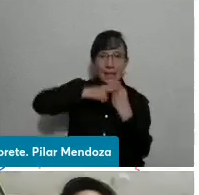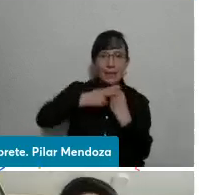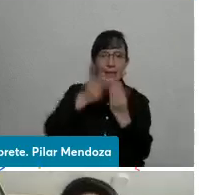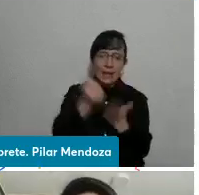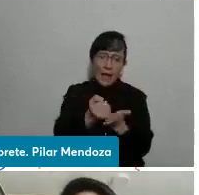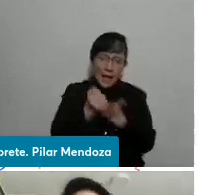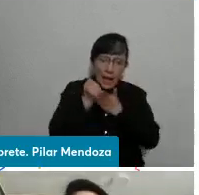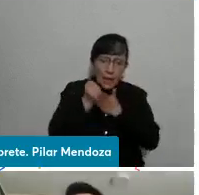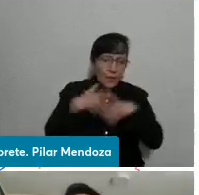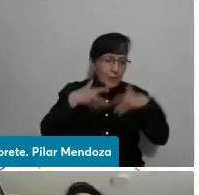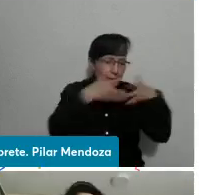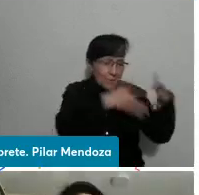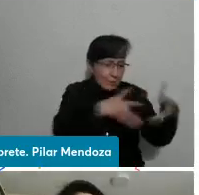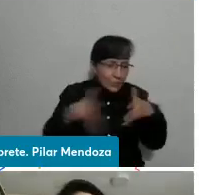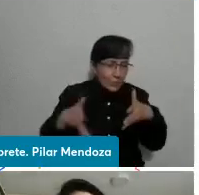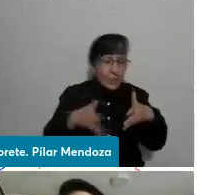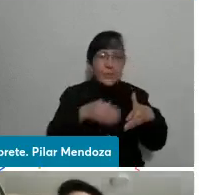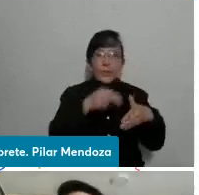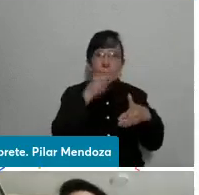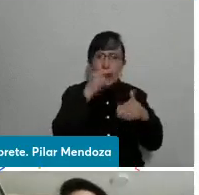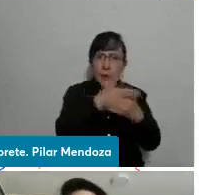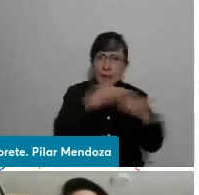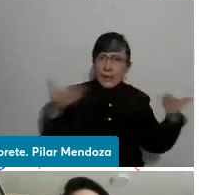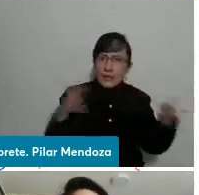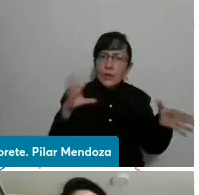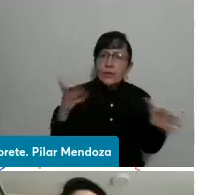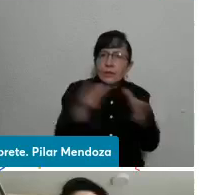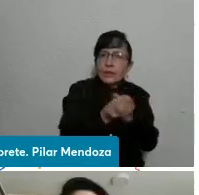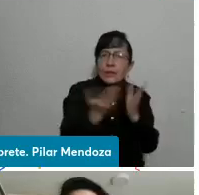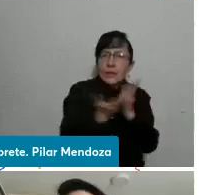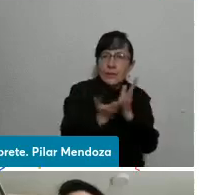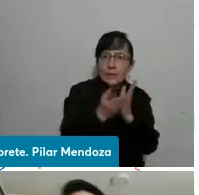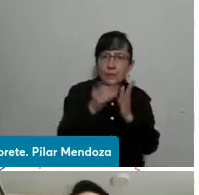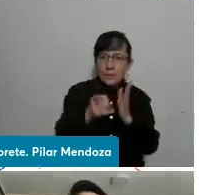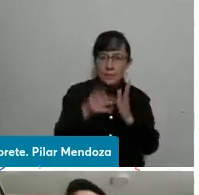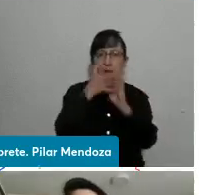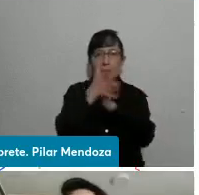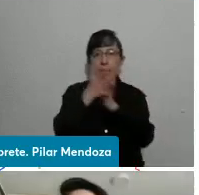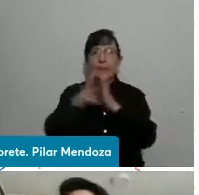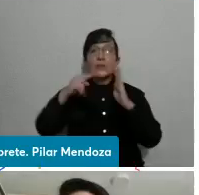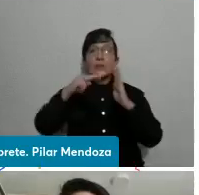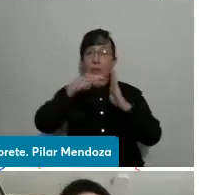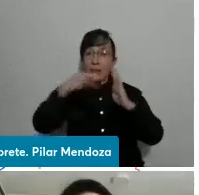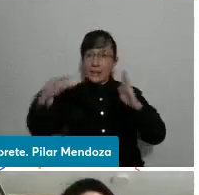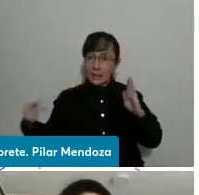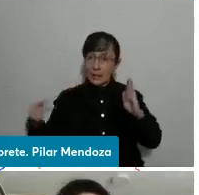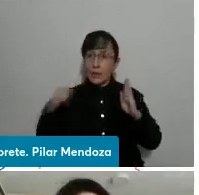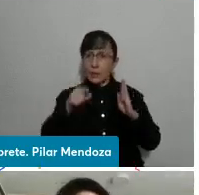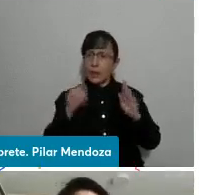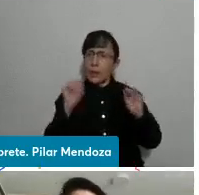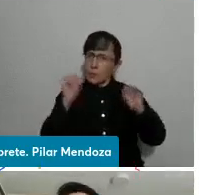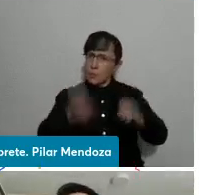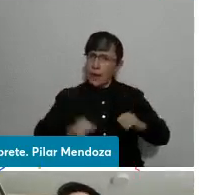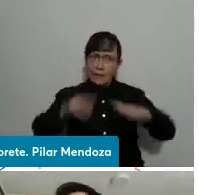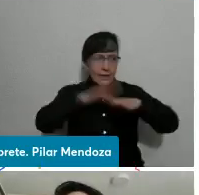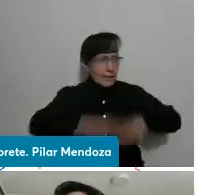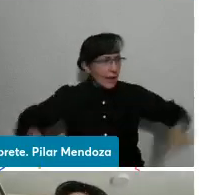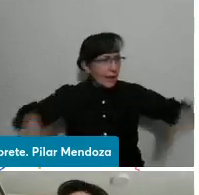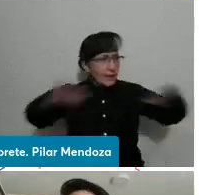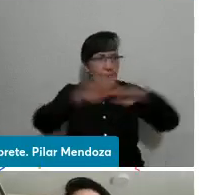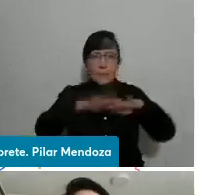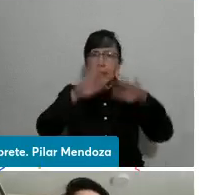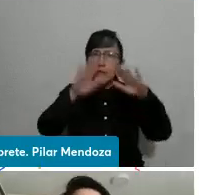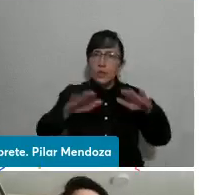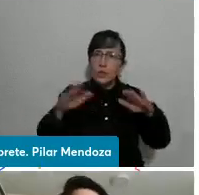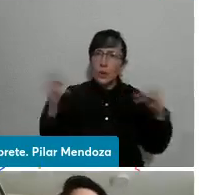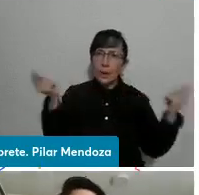educación inclusiva. Justamente, como ustedes saben, la tecnología está reformulando los espacios educativos y es